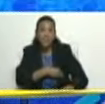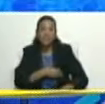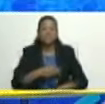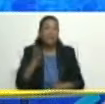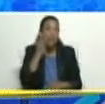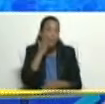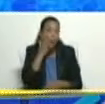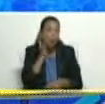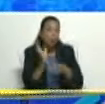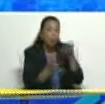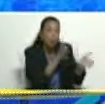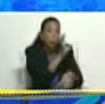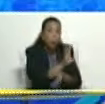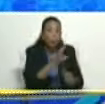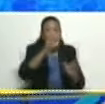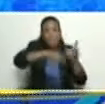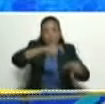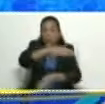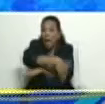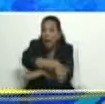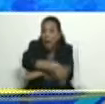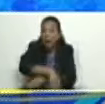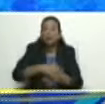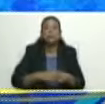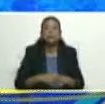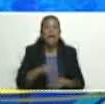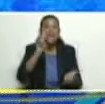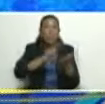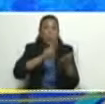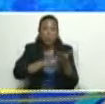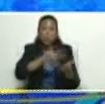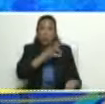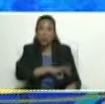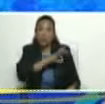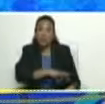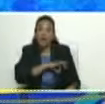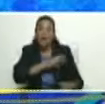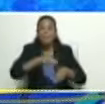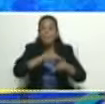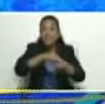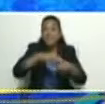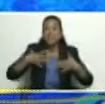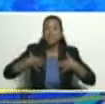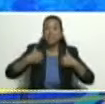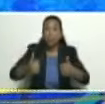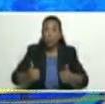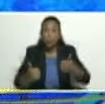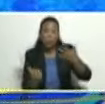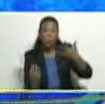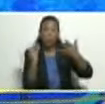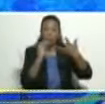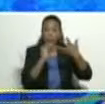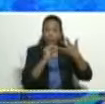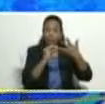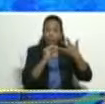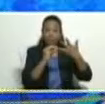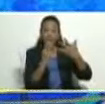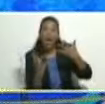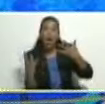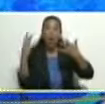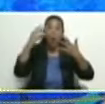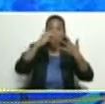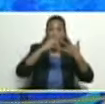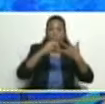Hipólita, el Instituto Venezolano de los Seguros Sociales y el Ministerio de Salud, doctora Magaly Gutiérrez,